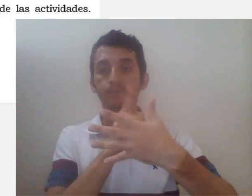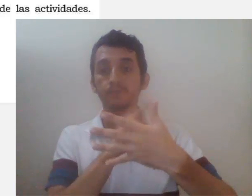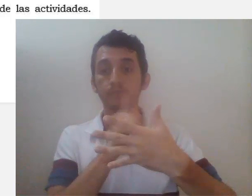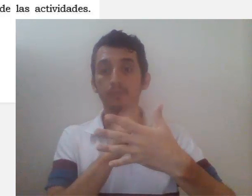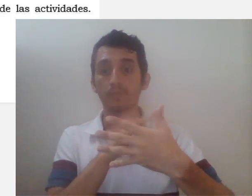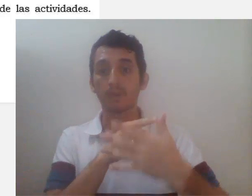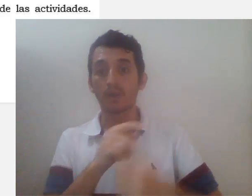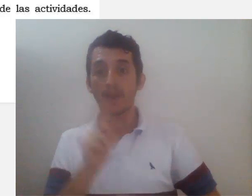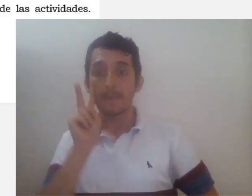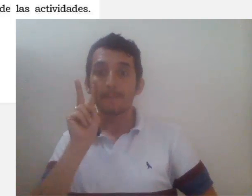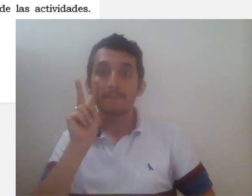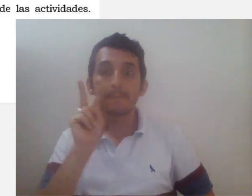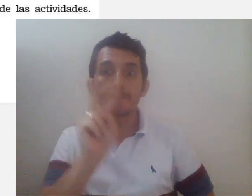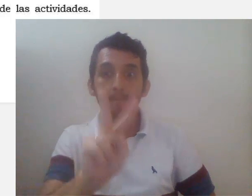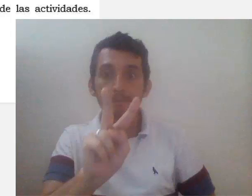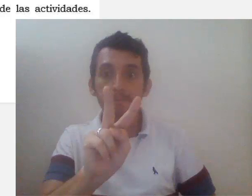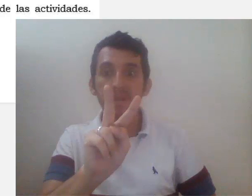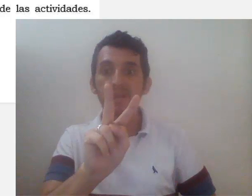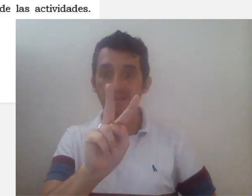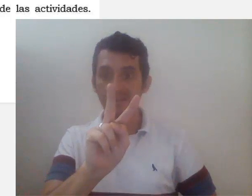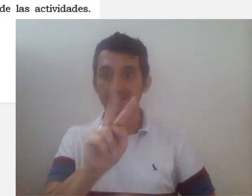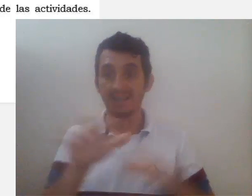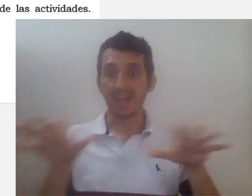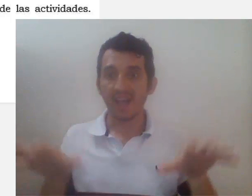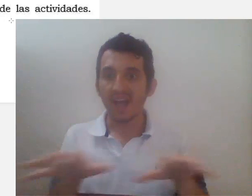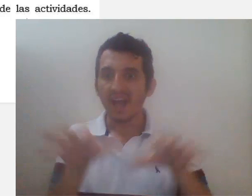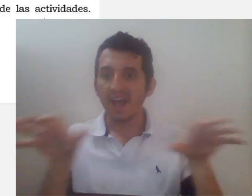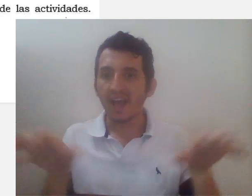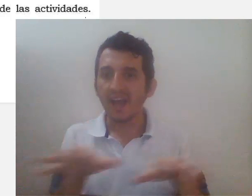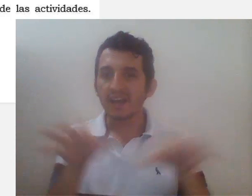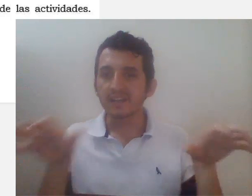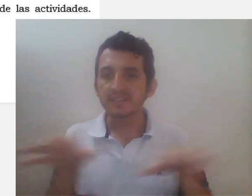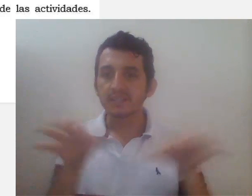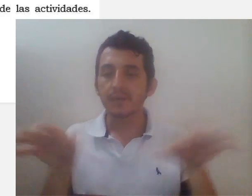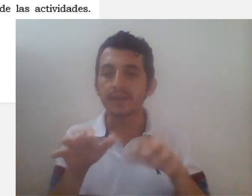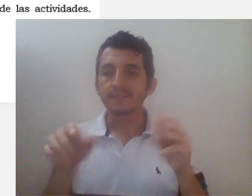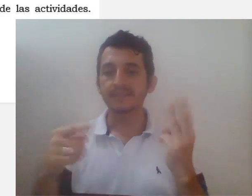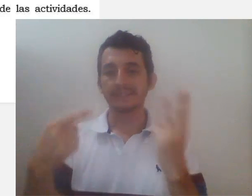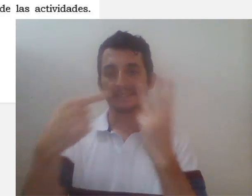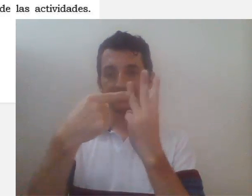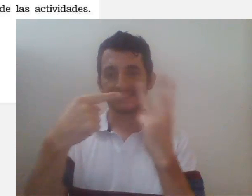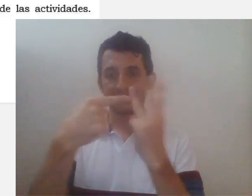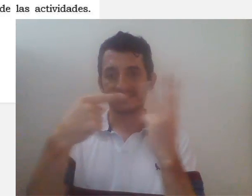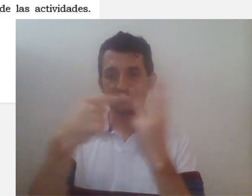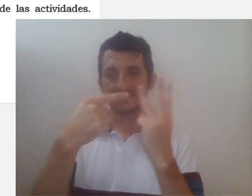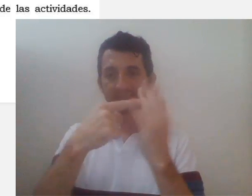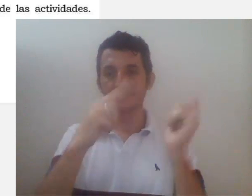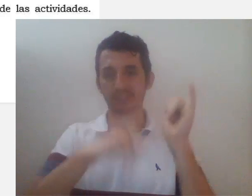observar y tener en cuenta para el desarrollo de las actividades el siguiente enlace.